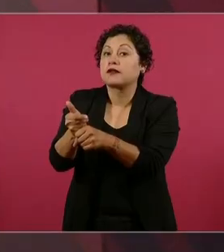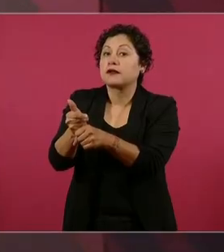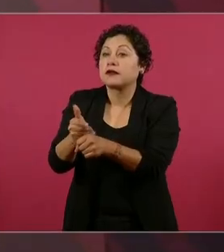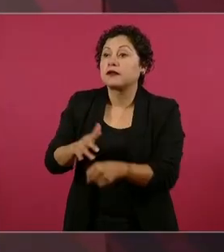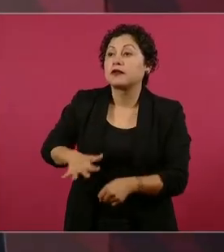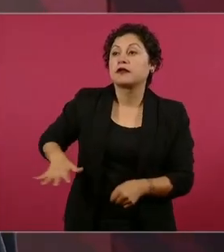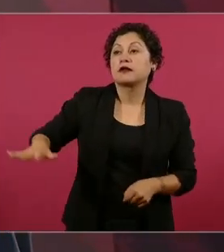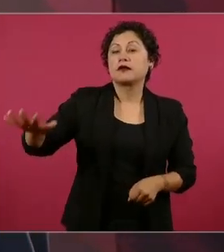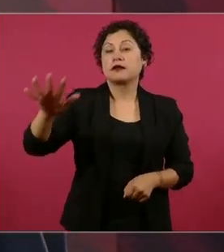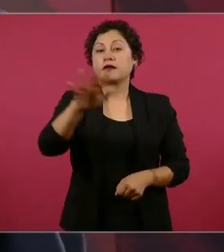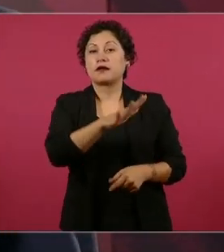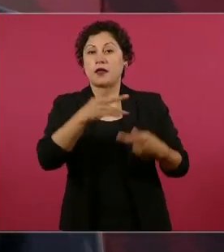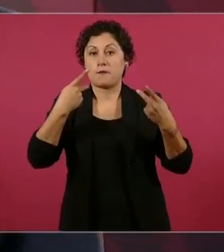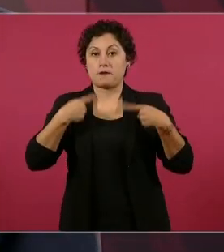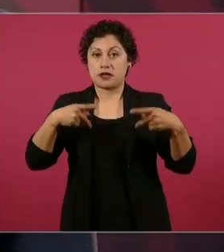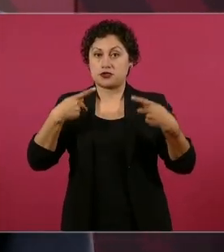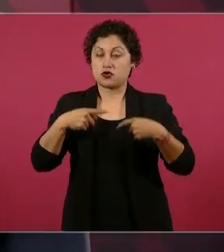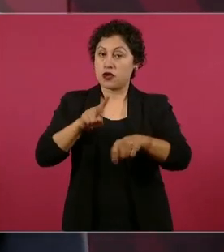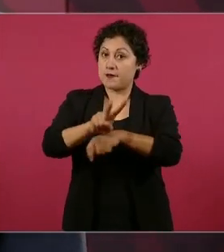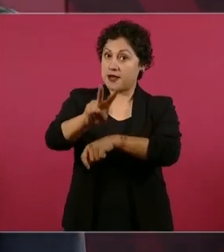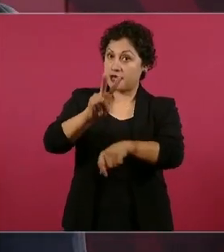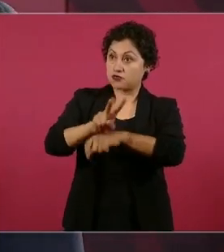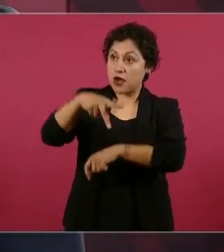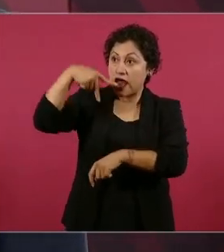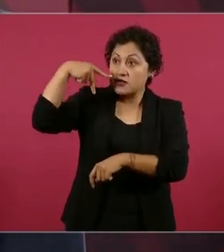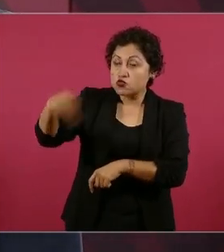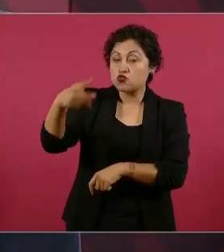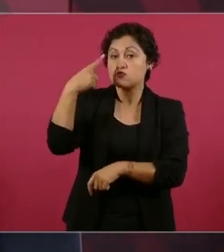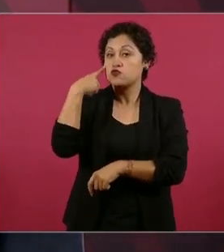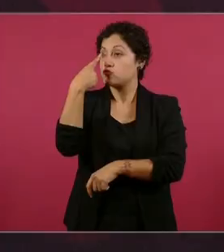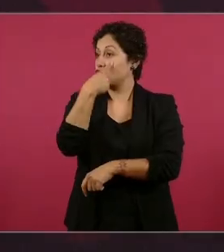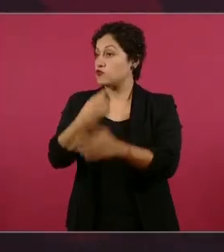de los venezolanos, lo que